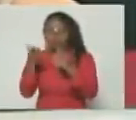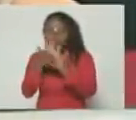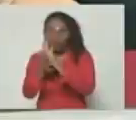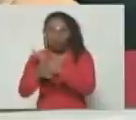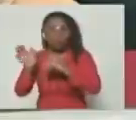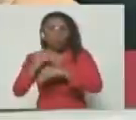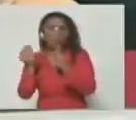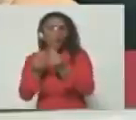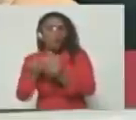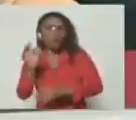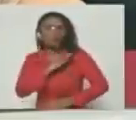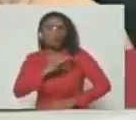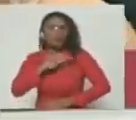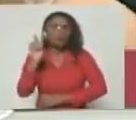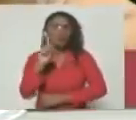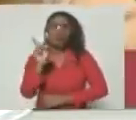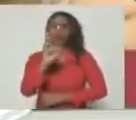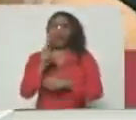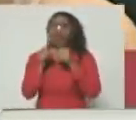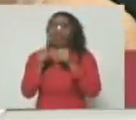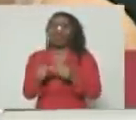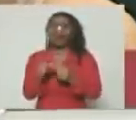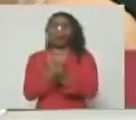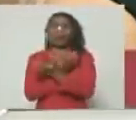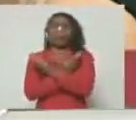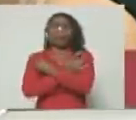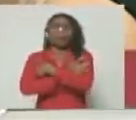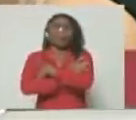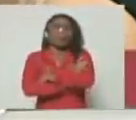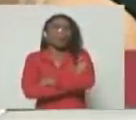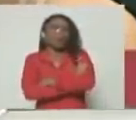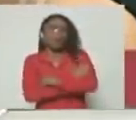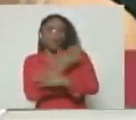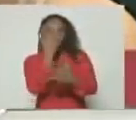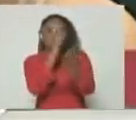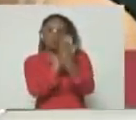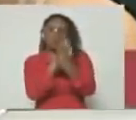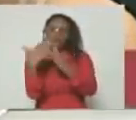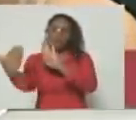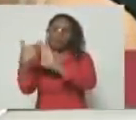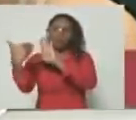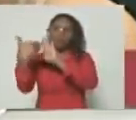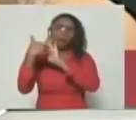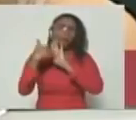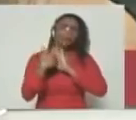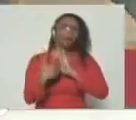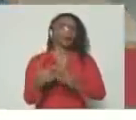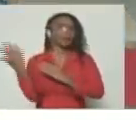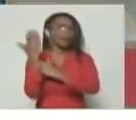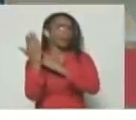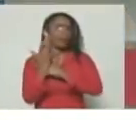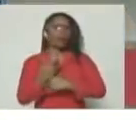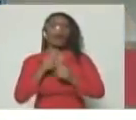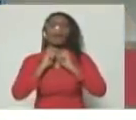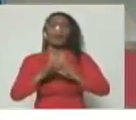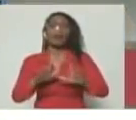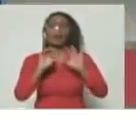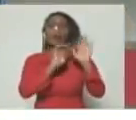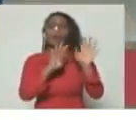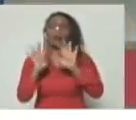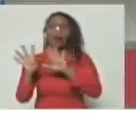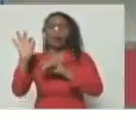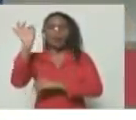Cómo la sociedad venezolana no se quedó de brazos cruzados frente a las sanciones y a la pérdida del 99% del